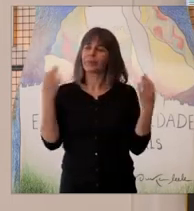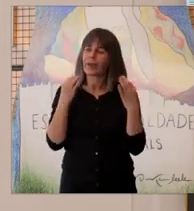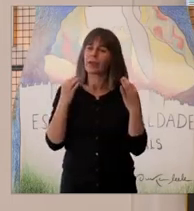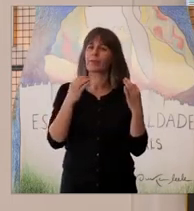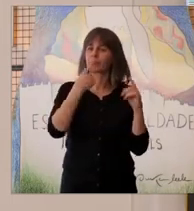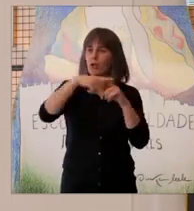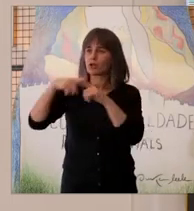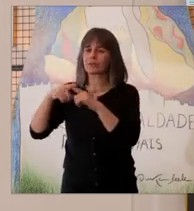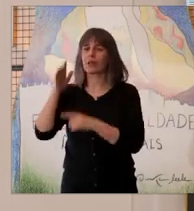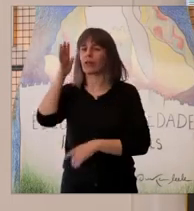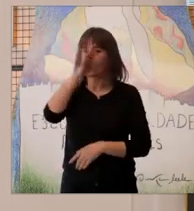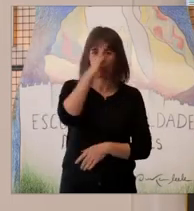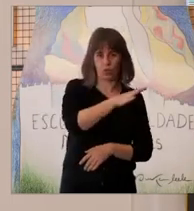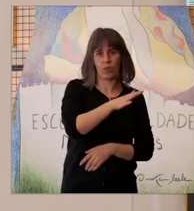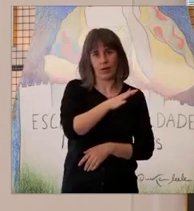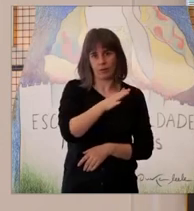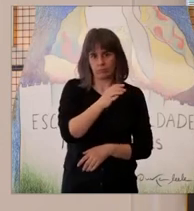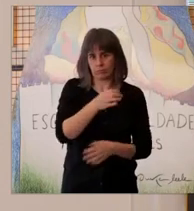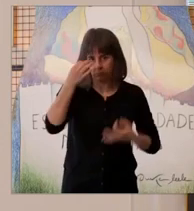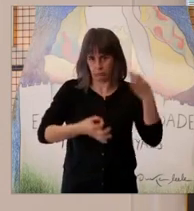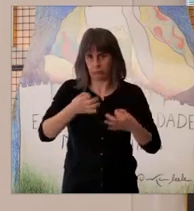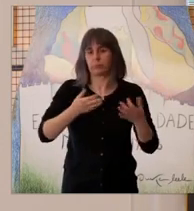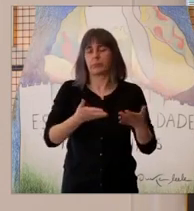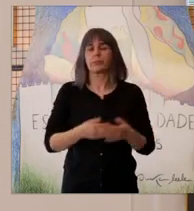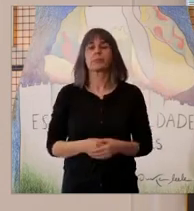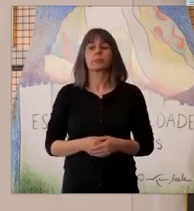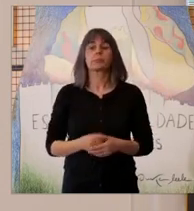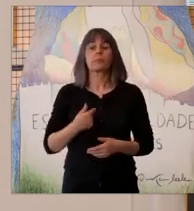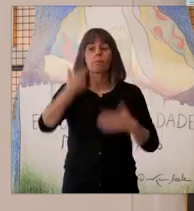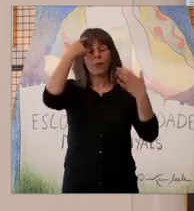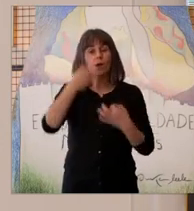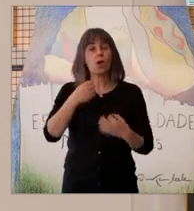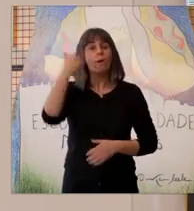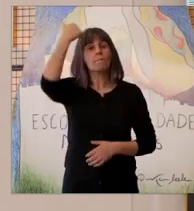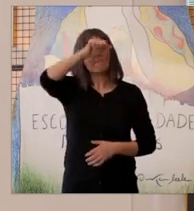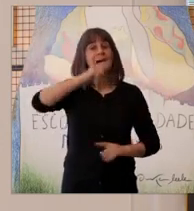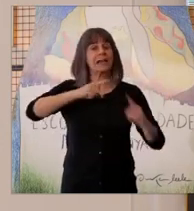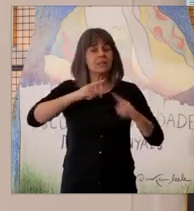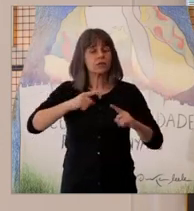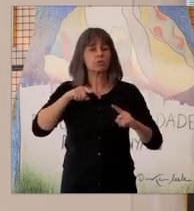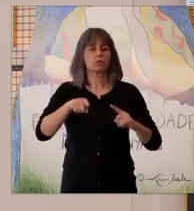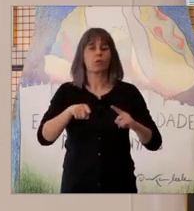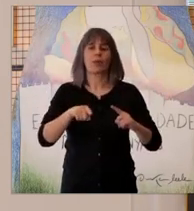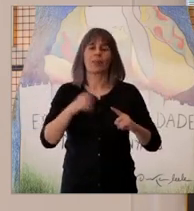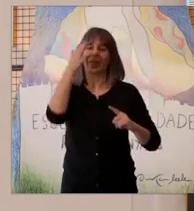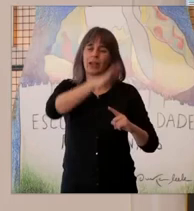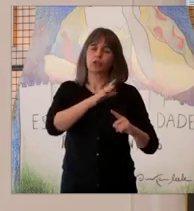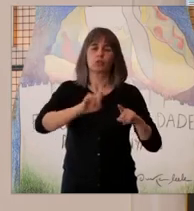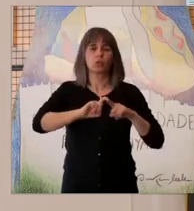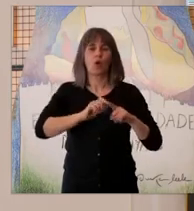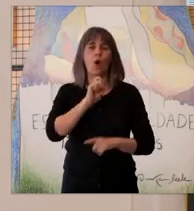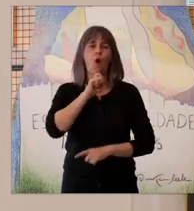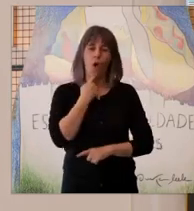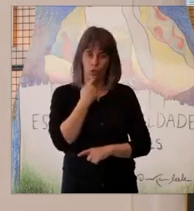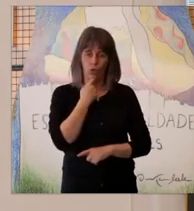por la vía legal Yo creo que el machismo es un delito de odio puede ser tipificado